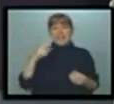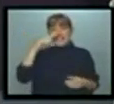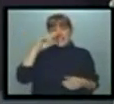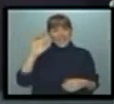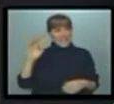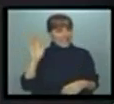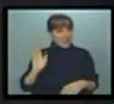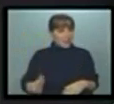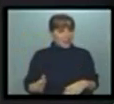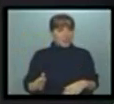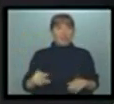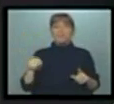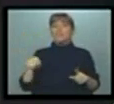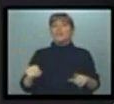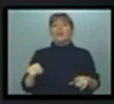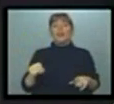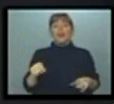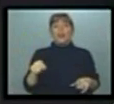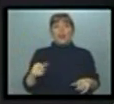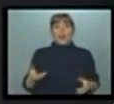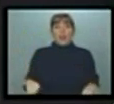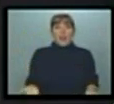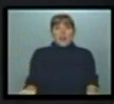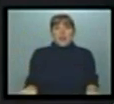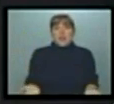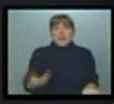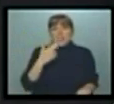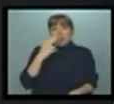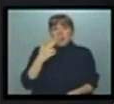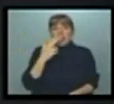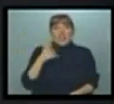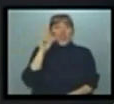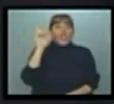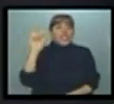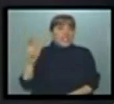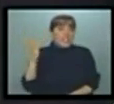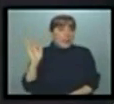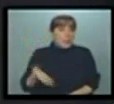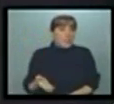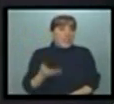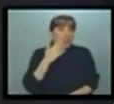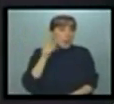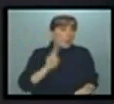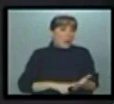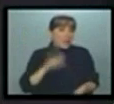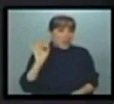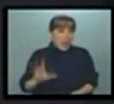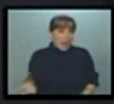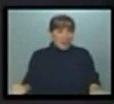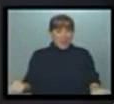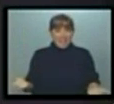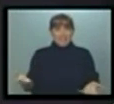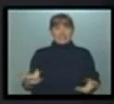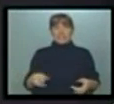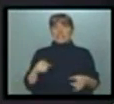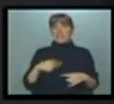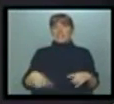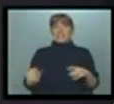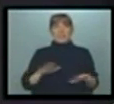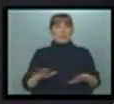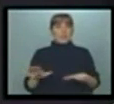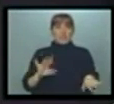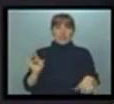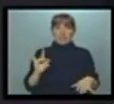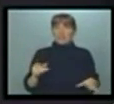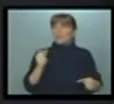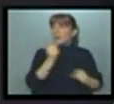del 80%. Y esto realmente está impactando, según dicen los industriales, en las cuentas y en la posibilidad de